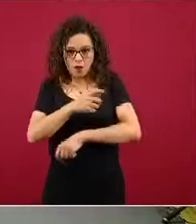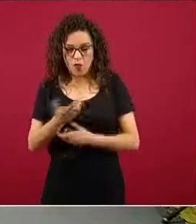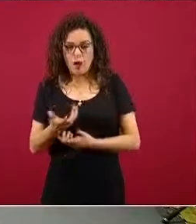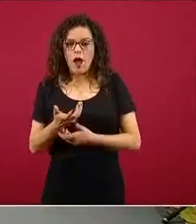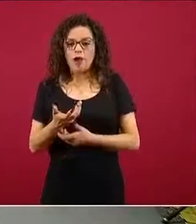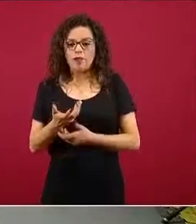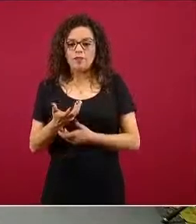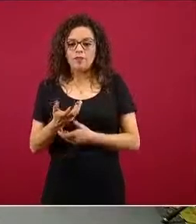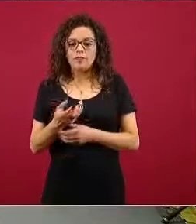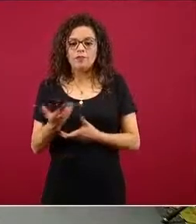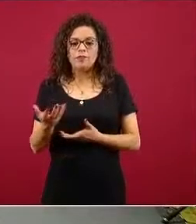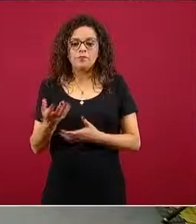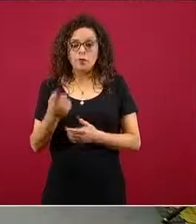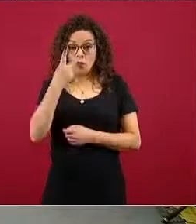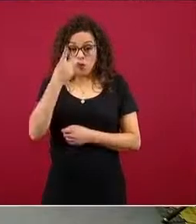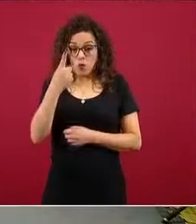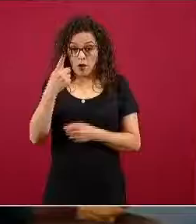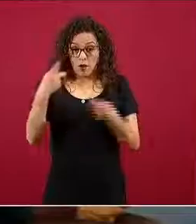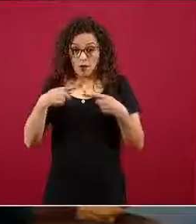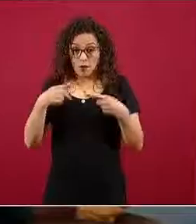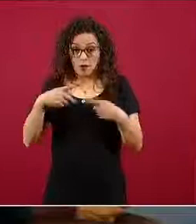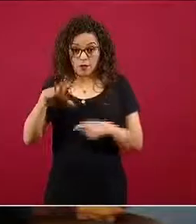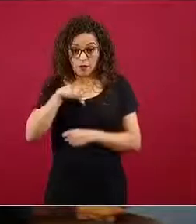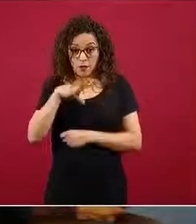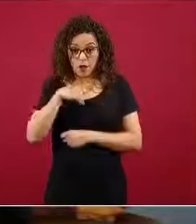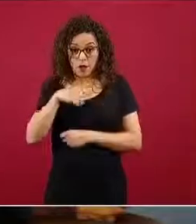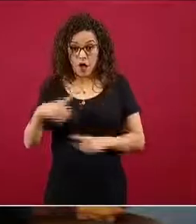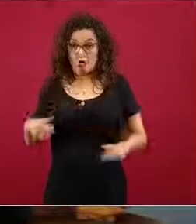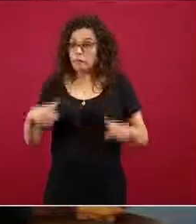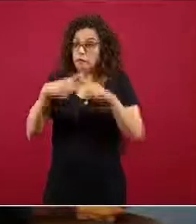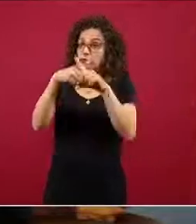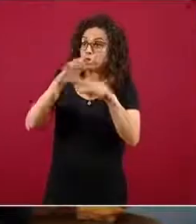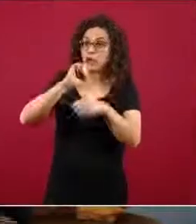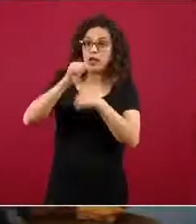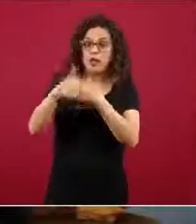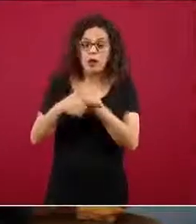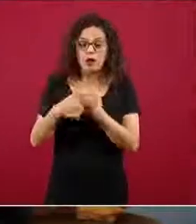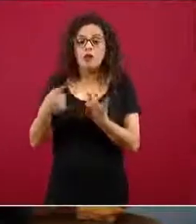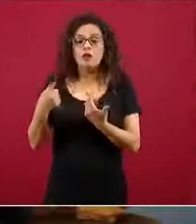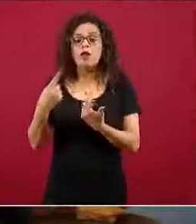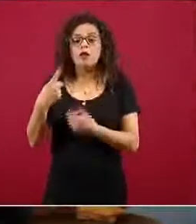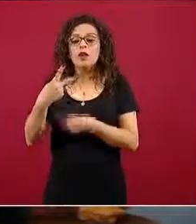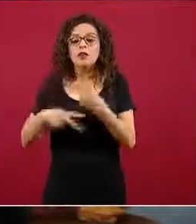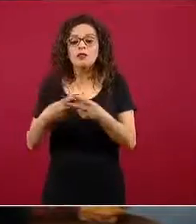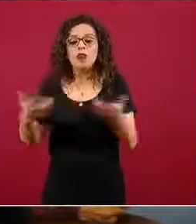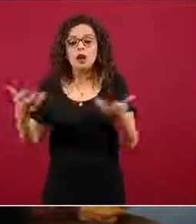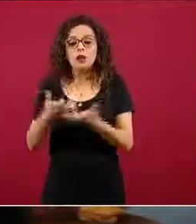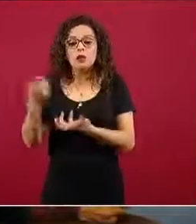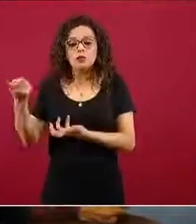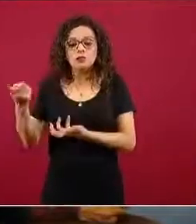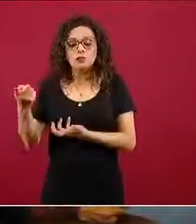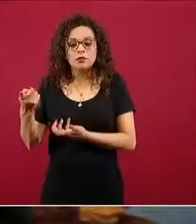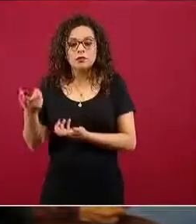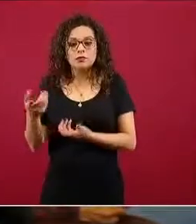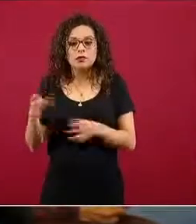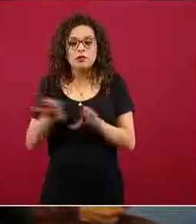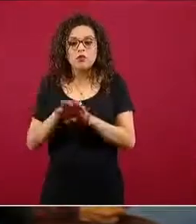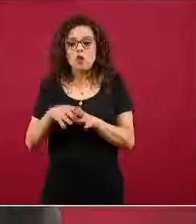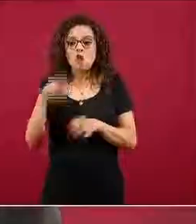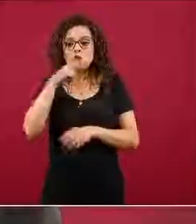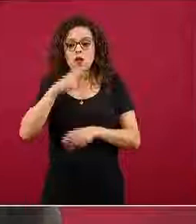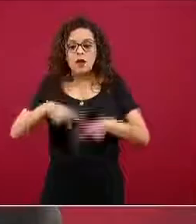reacción si hay una persona que tiene, para la redundancia, una reacción secundaria a la vacuna, y qué es lo que va a hacer en ese momento? ¿Cuál es la reacción inmediata, por favor?